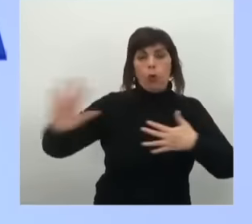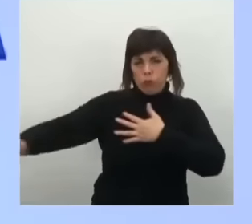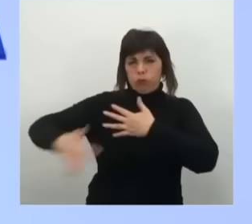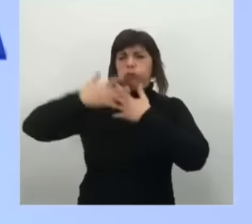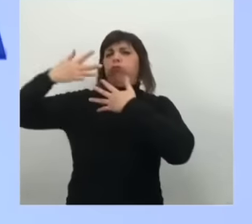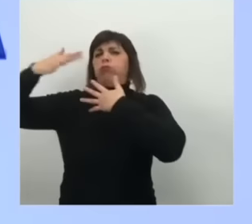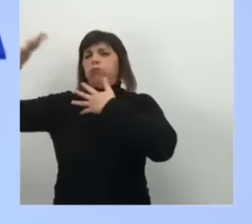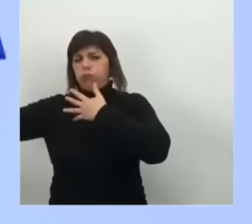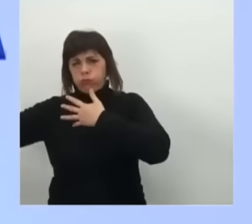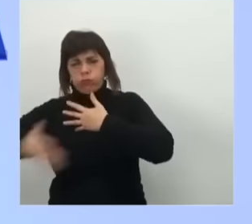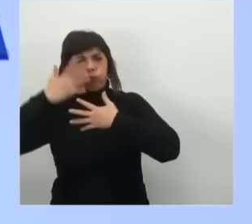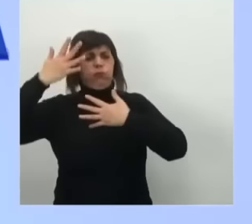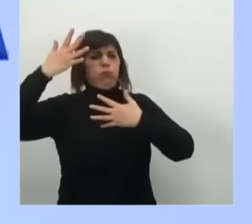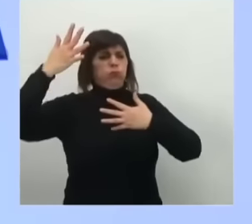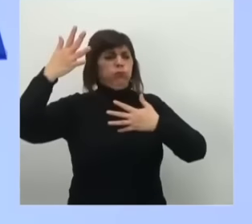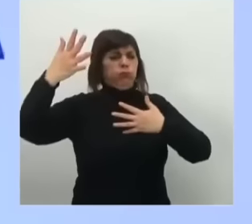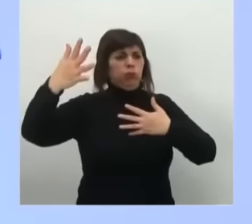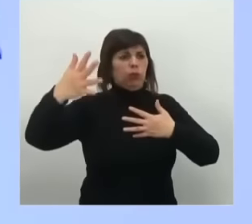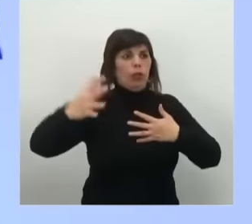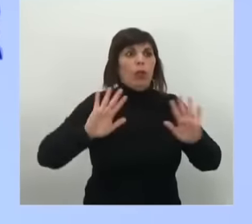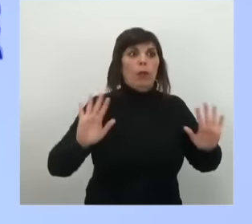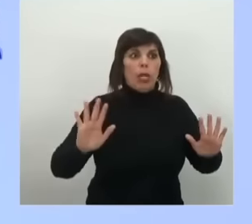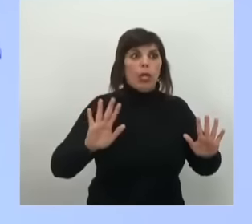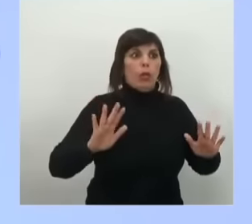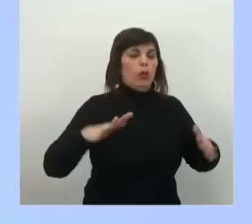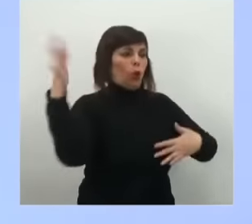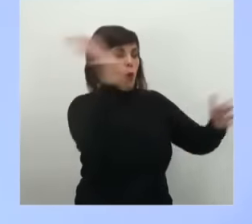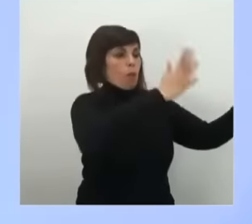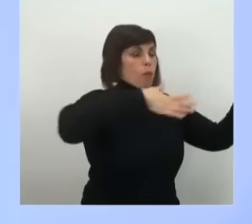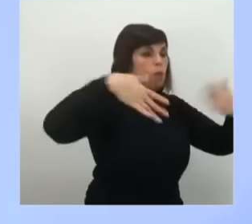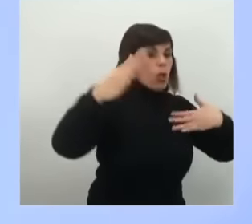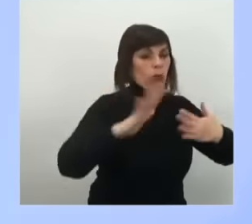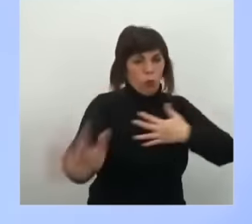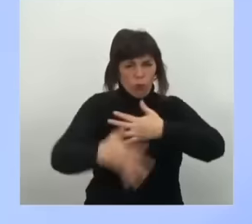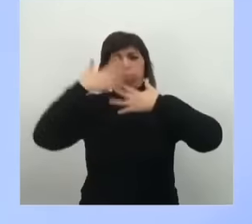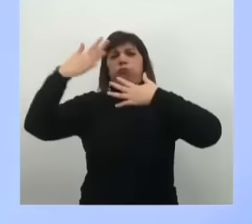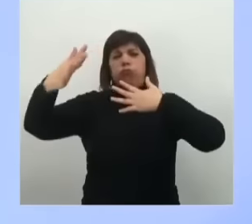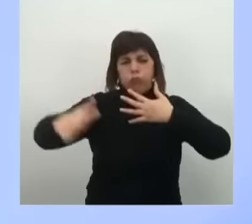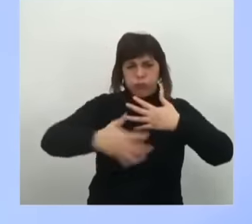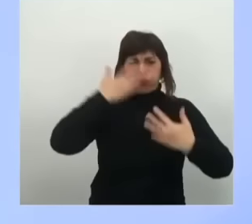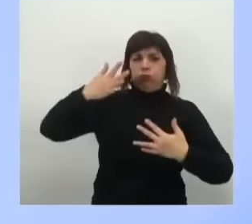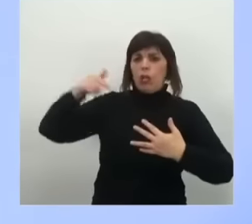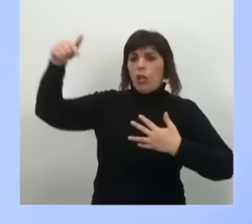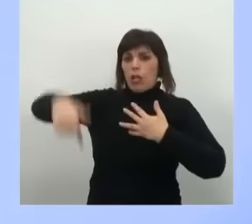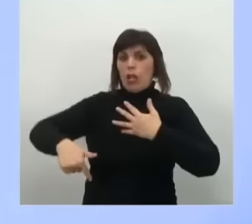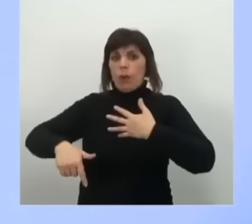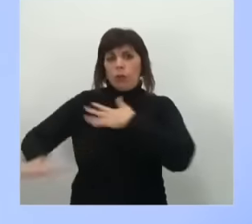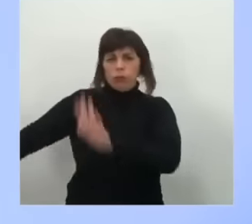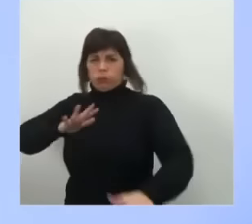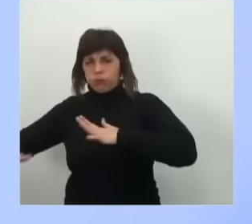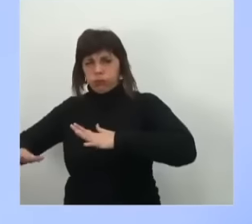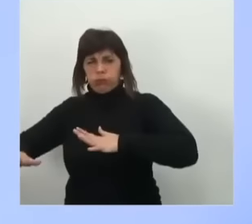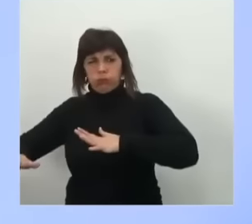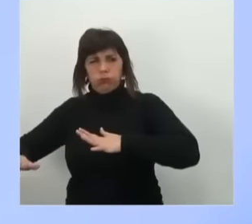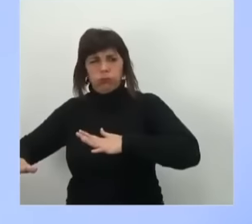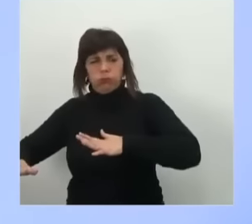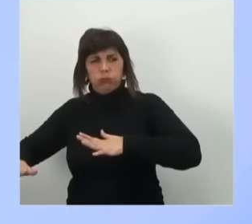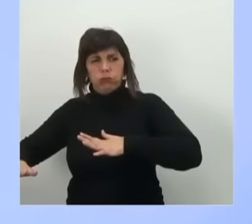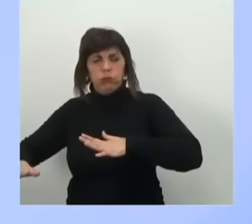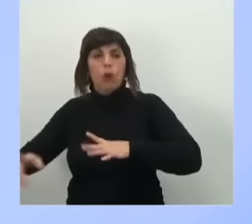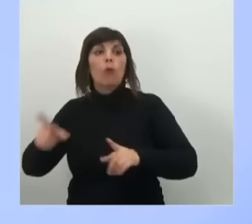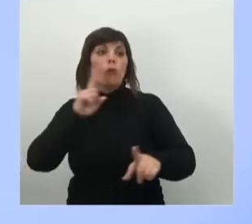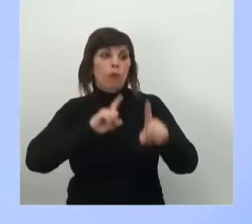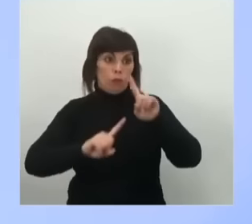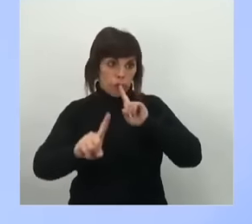olas pero tienes tres problemas cuando hay viento hay olas y abajo hay un terremoto entonces de verdad